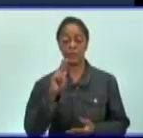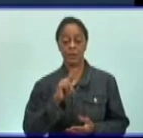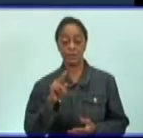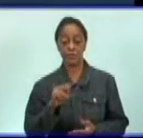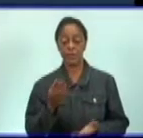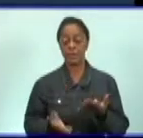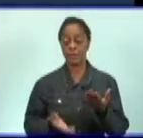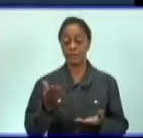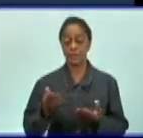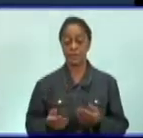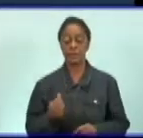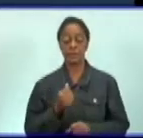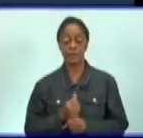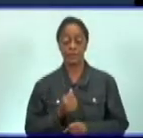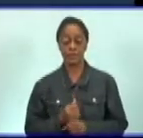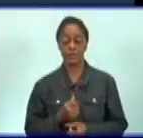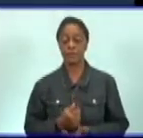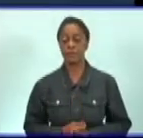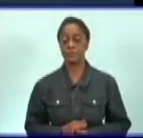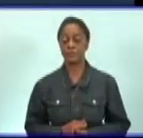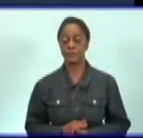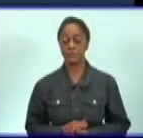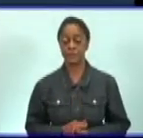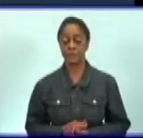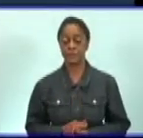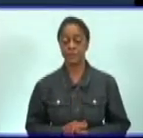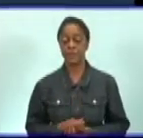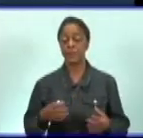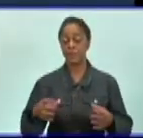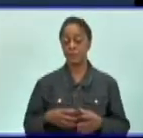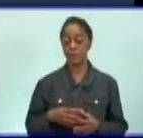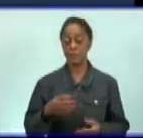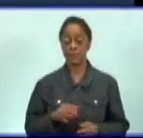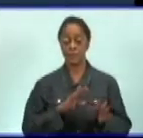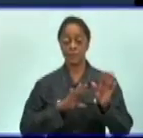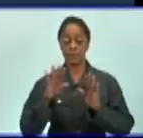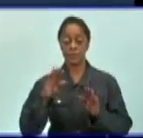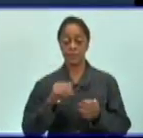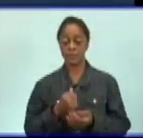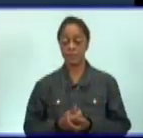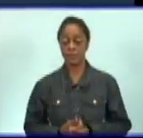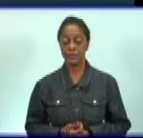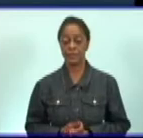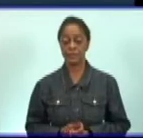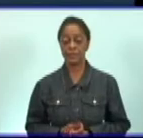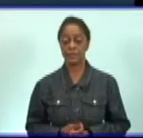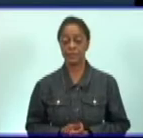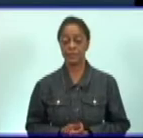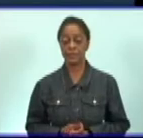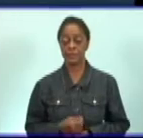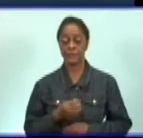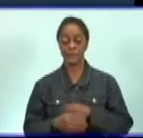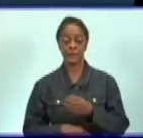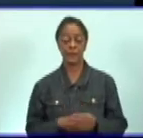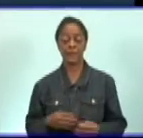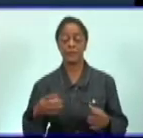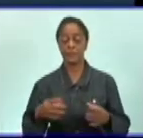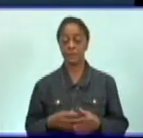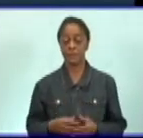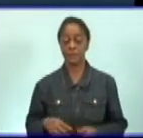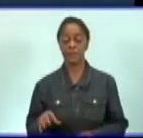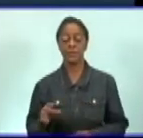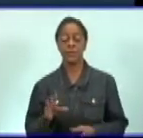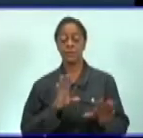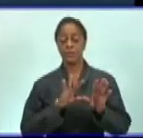la que se está trabajando. El completamiento de tablas. Que en el completamiento de